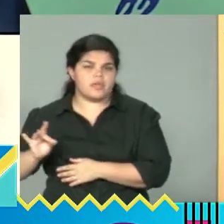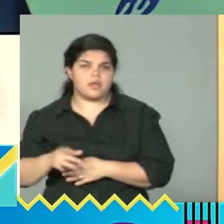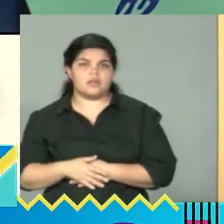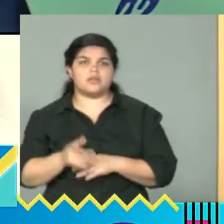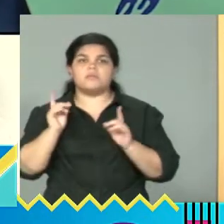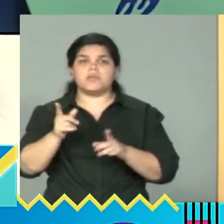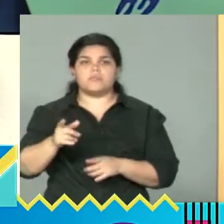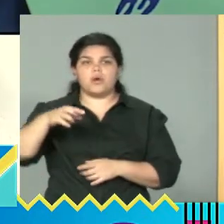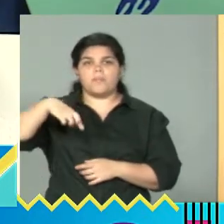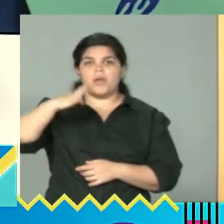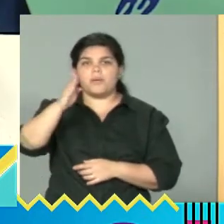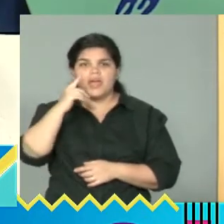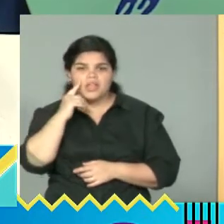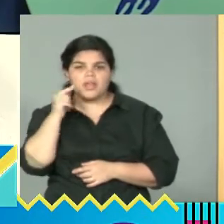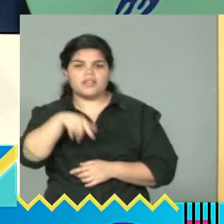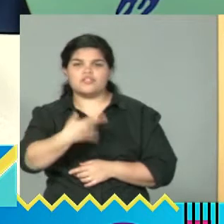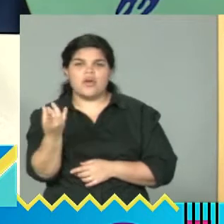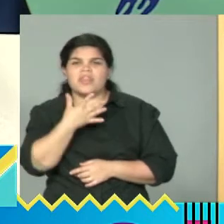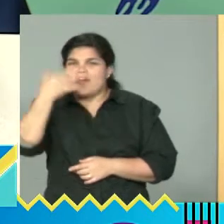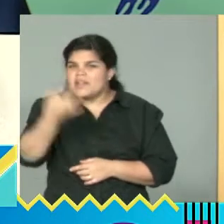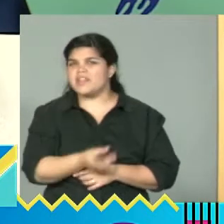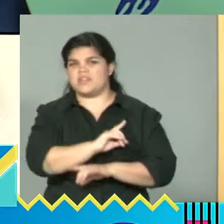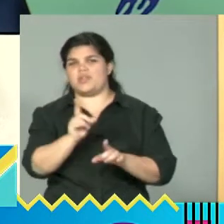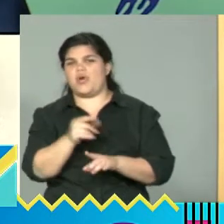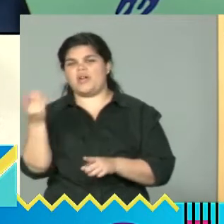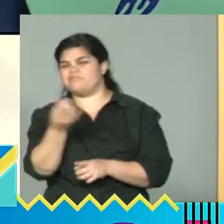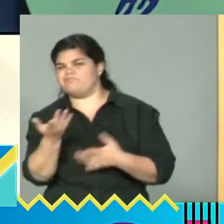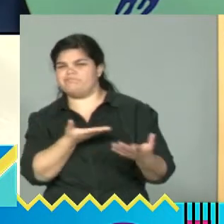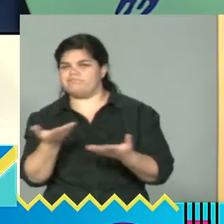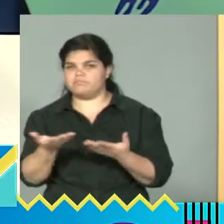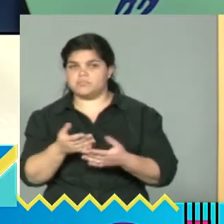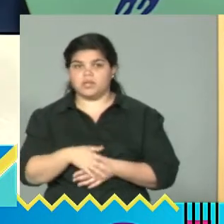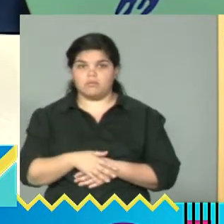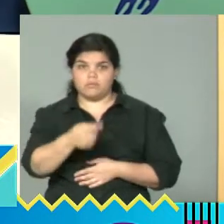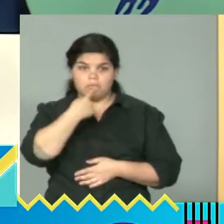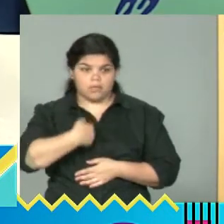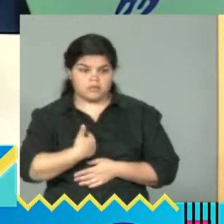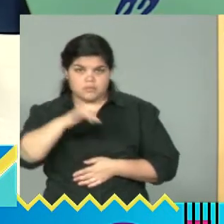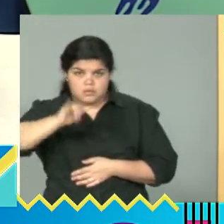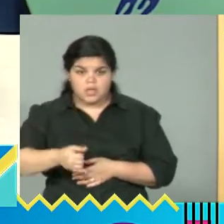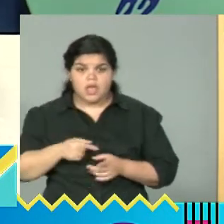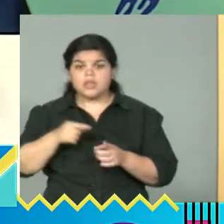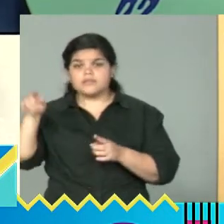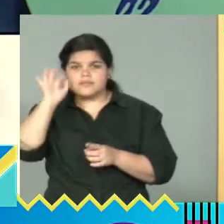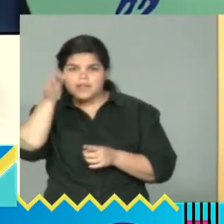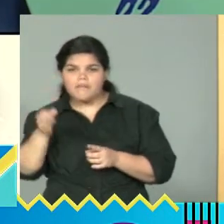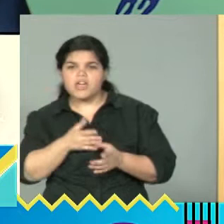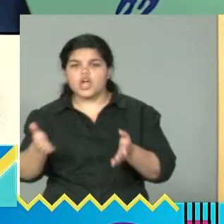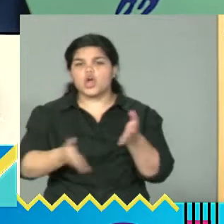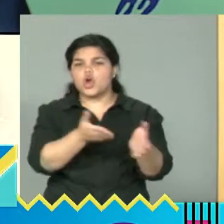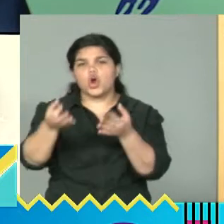PBI son todo ficción, como los números de crecimiento en Argentina son todo ficción. Vos me decís, bueno, pero están haciendo las rutas. Sí, ¿con qué? Con